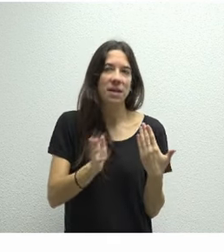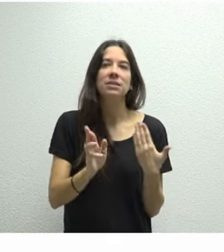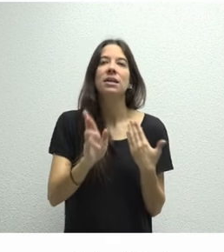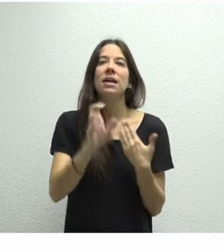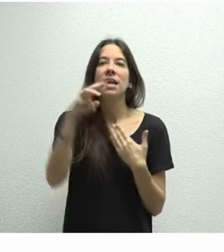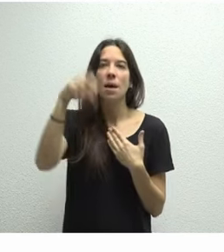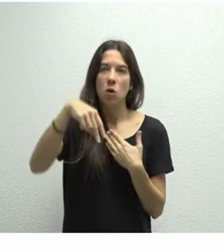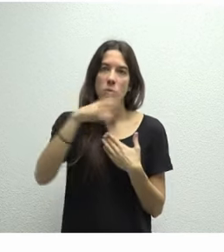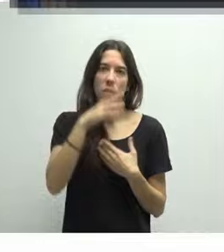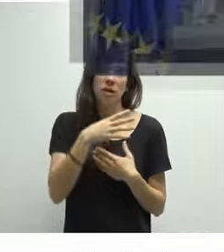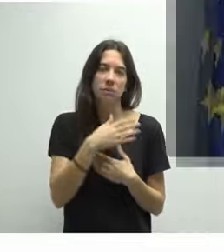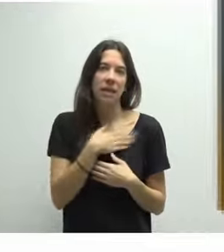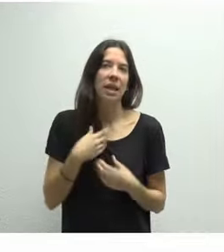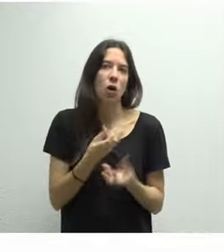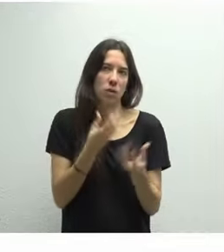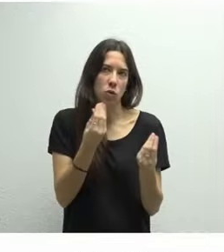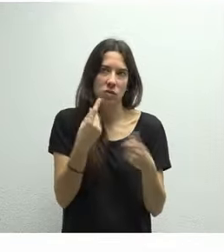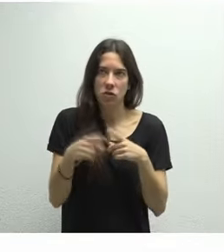que